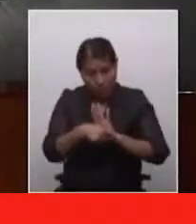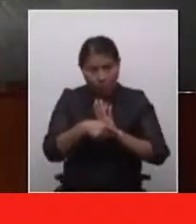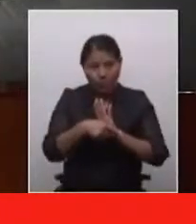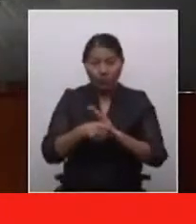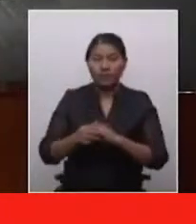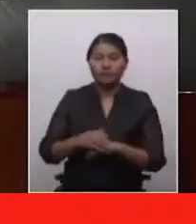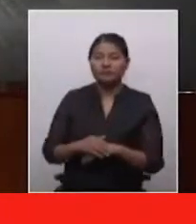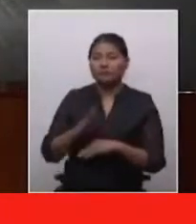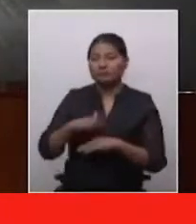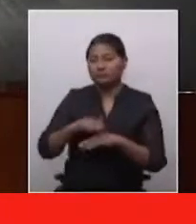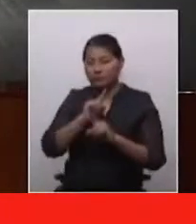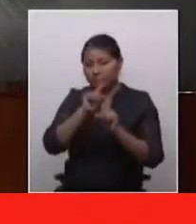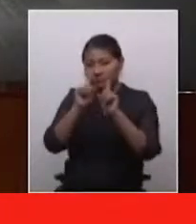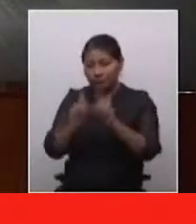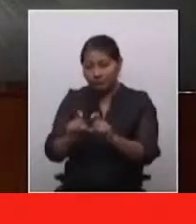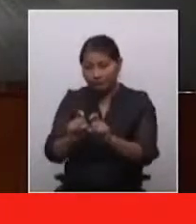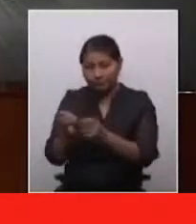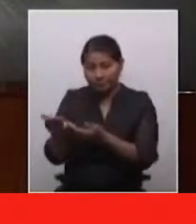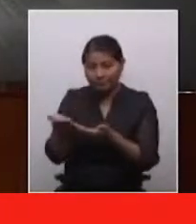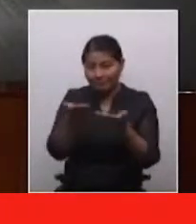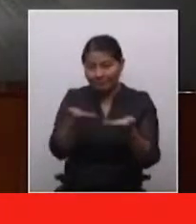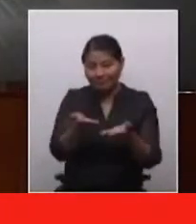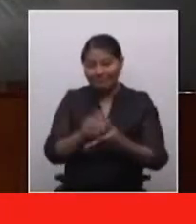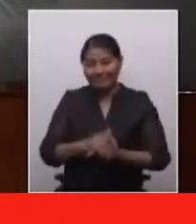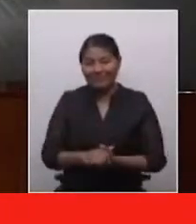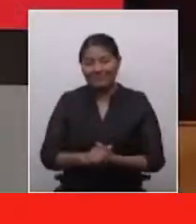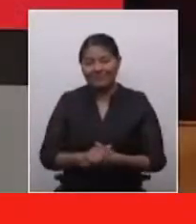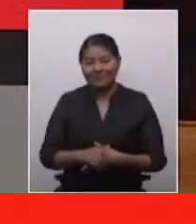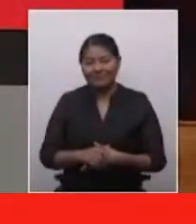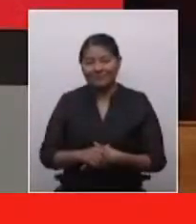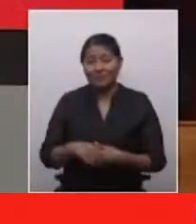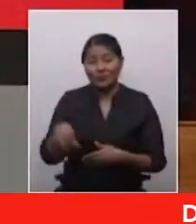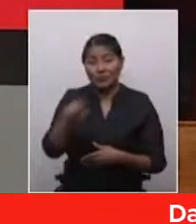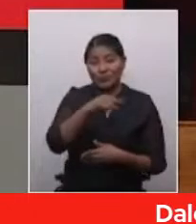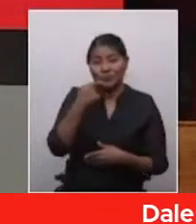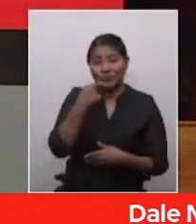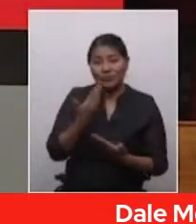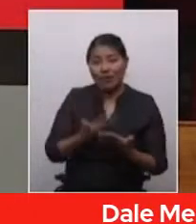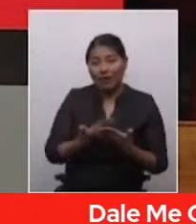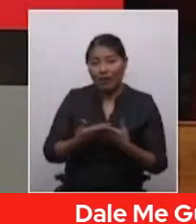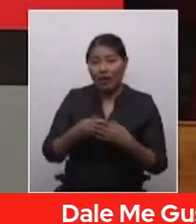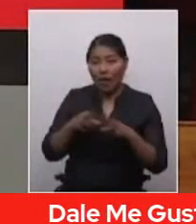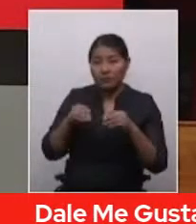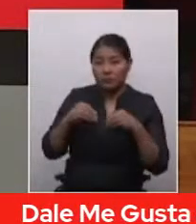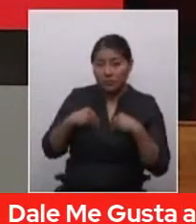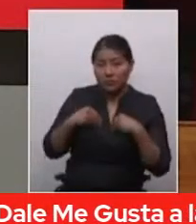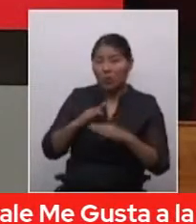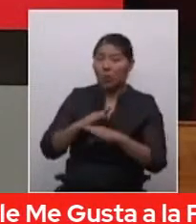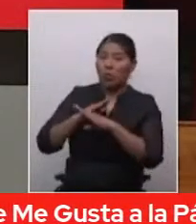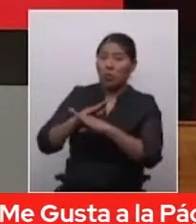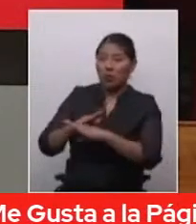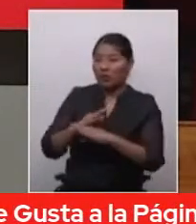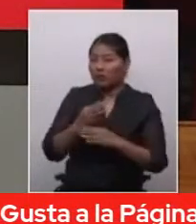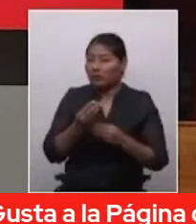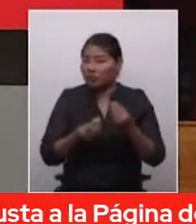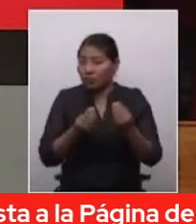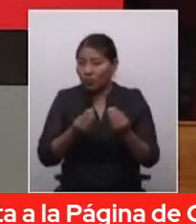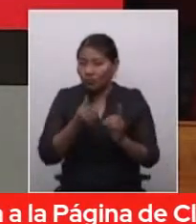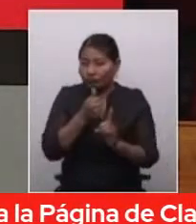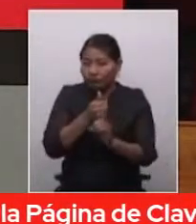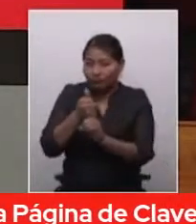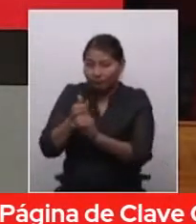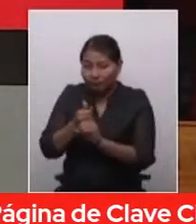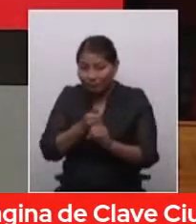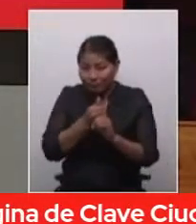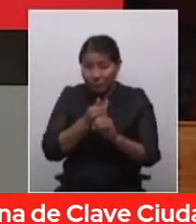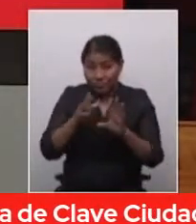quería plantearles la pregunta siguiente: ¿estarían ustedes a favor o en contra y de ser así, ¿cómo están a